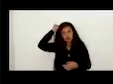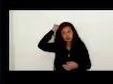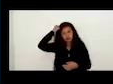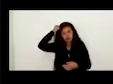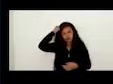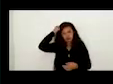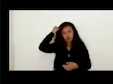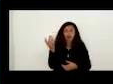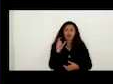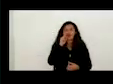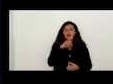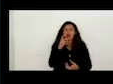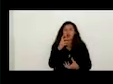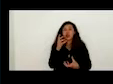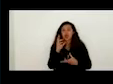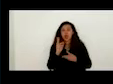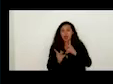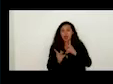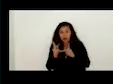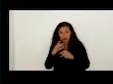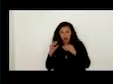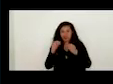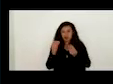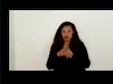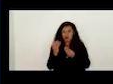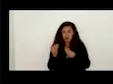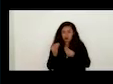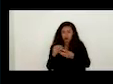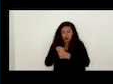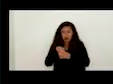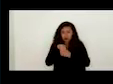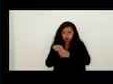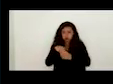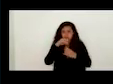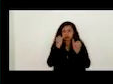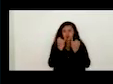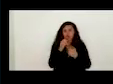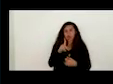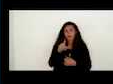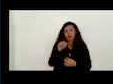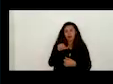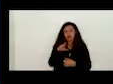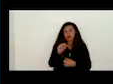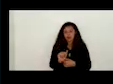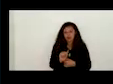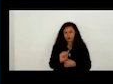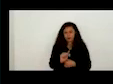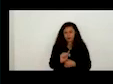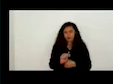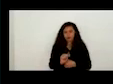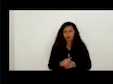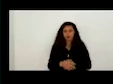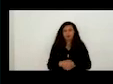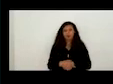producto vegetal, es altamente saturada, al igual que la de palma. Y de ahí pudiéramos utilizar de